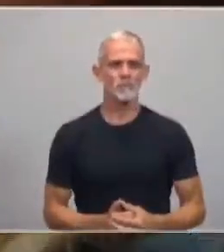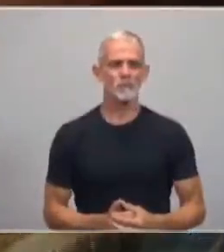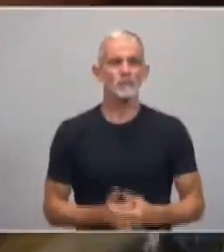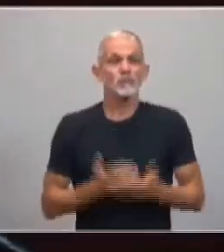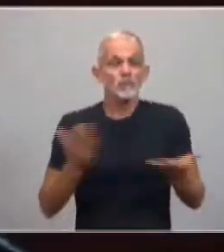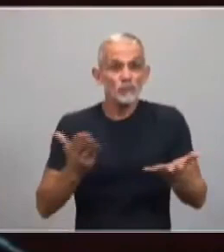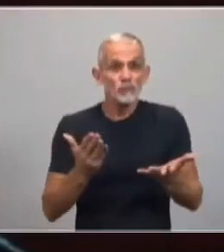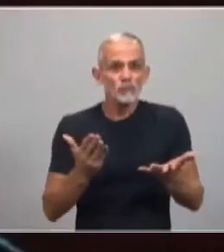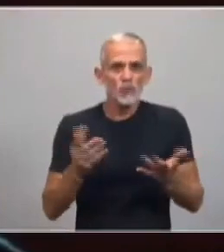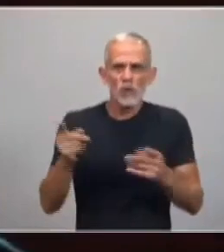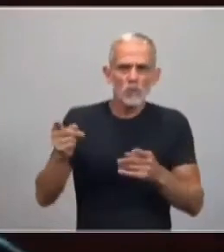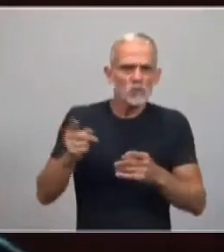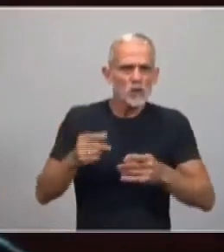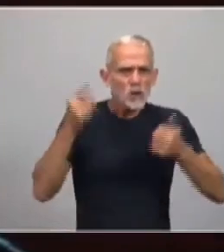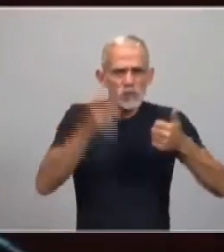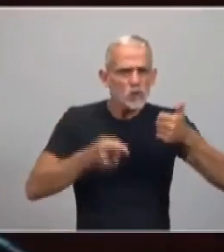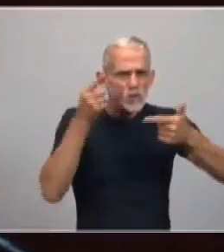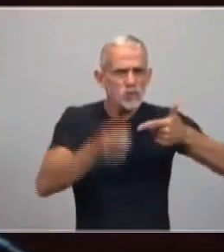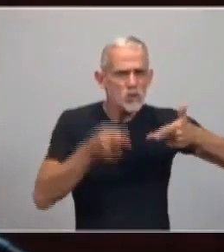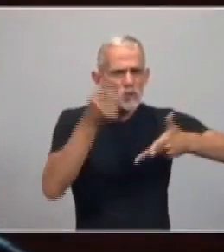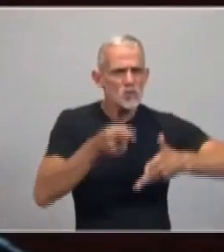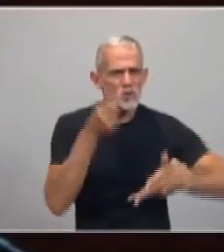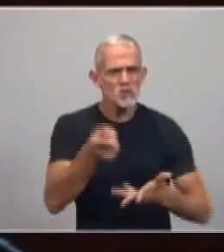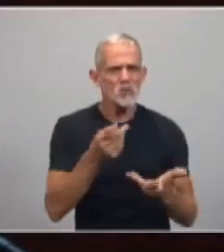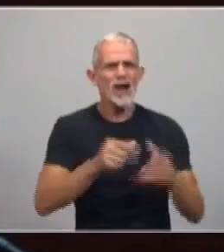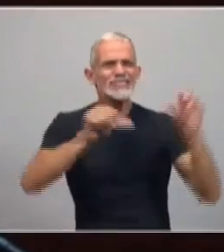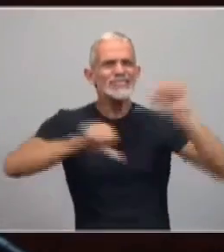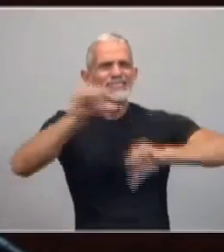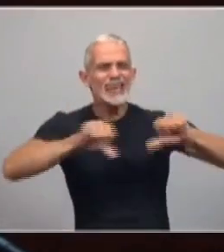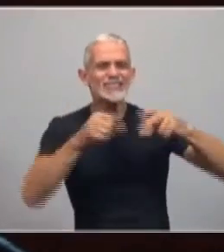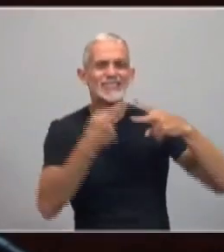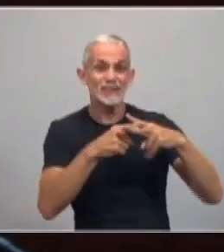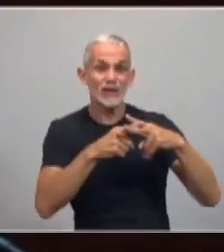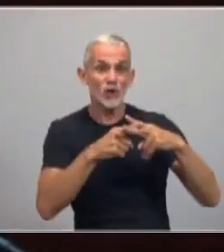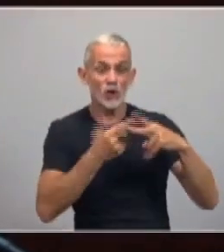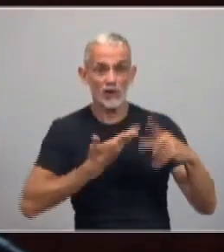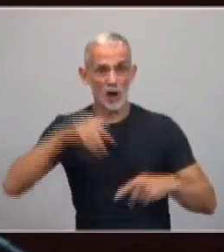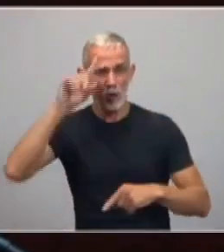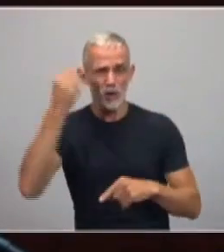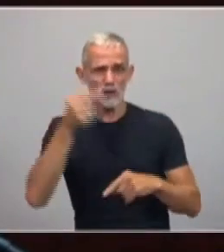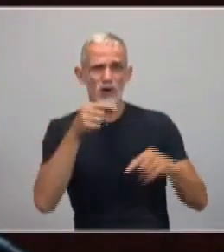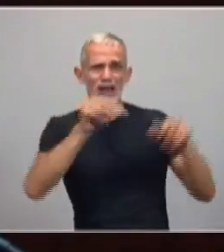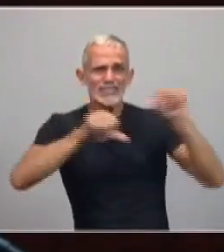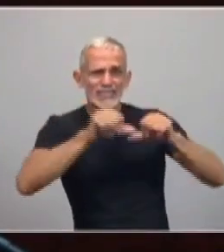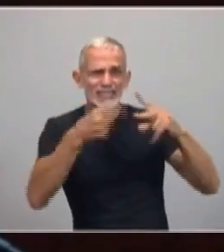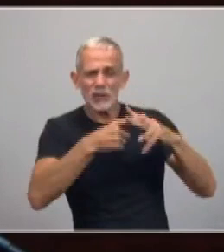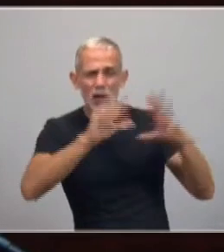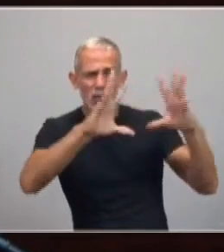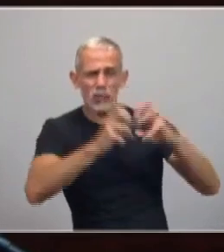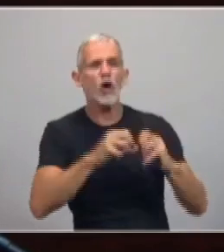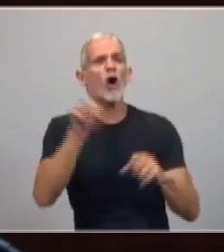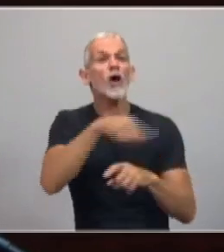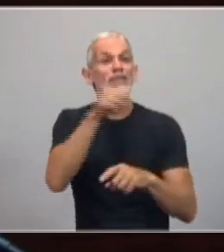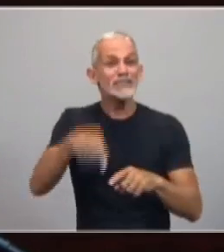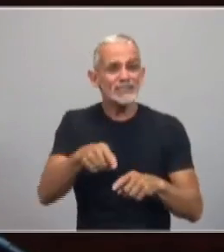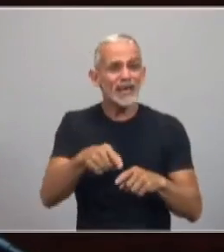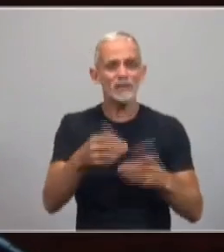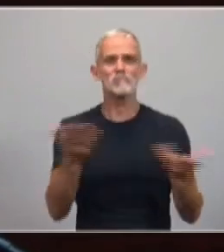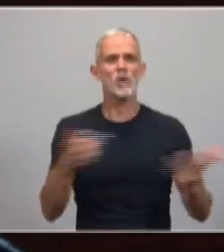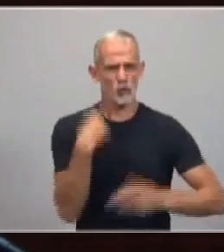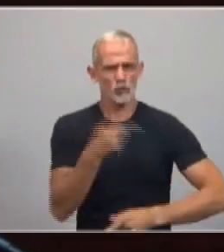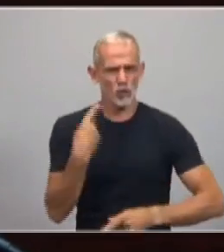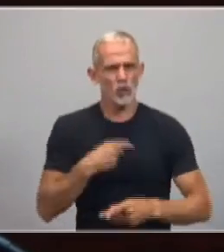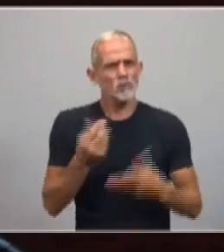Frente al ataque permanente a la ciencia y la tecnología, a sus instituciones, al CONICET, vamos a